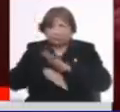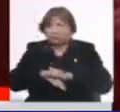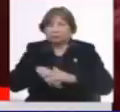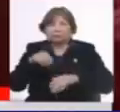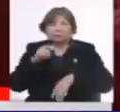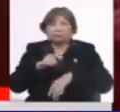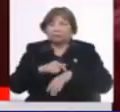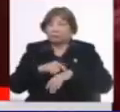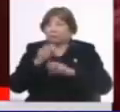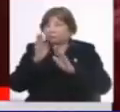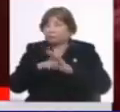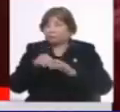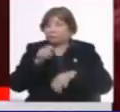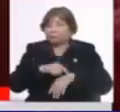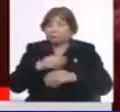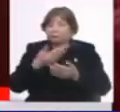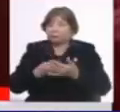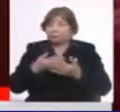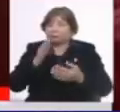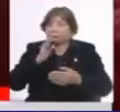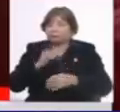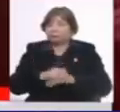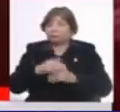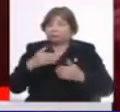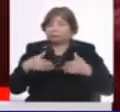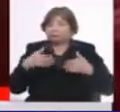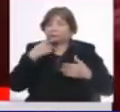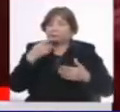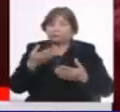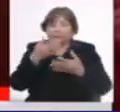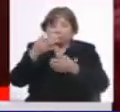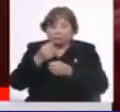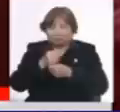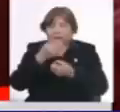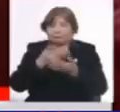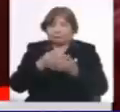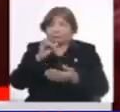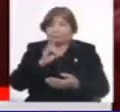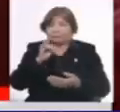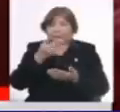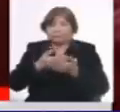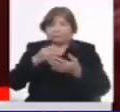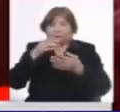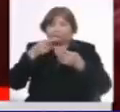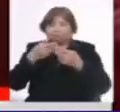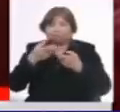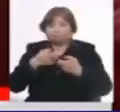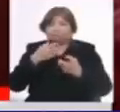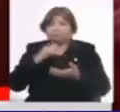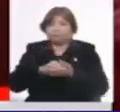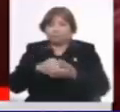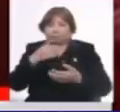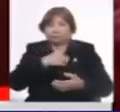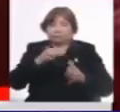momentos. Ni en los peores momentos hemos optado por hacer uso de esa prerrogativa que